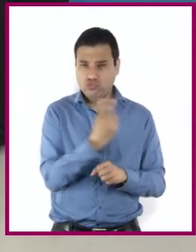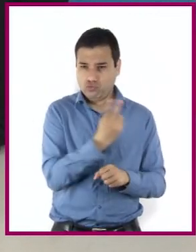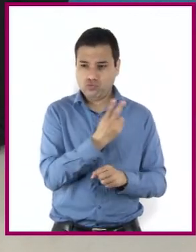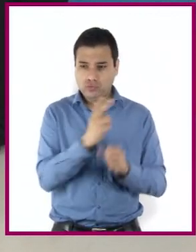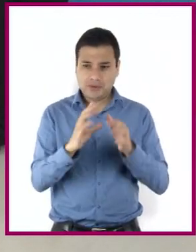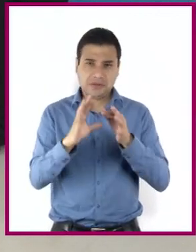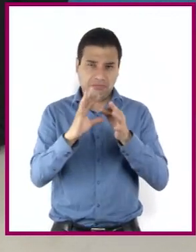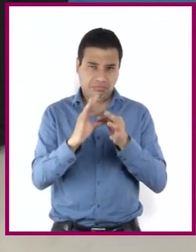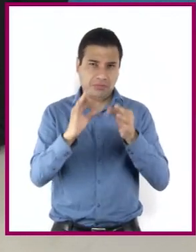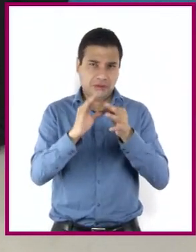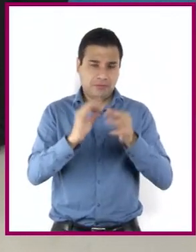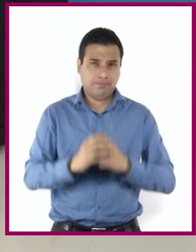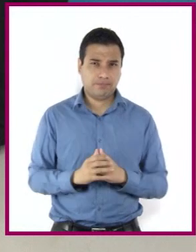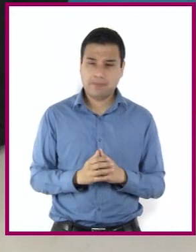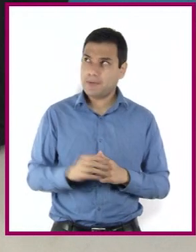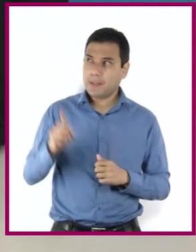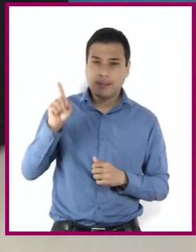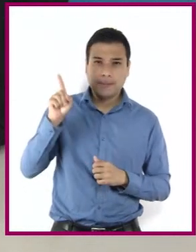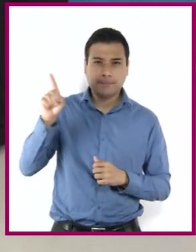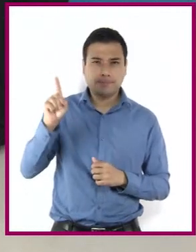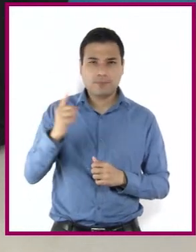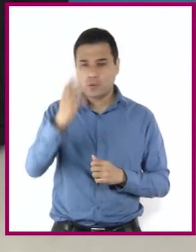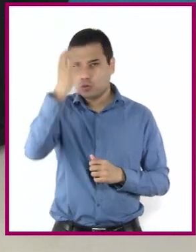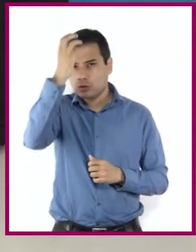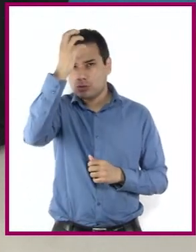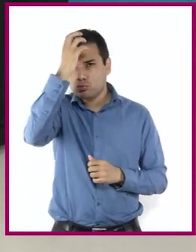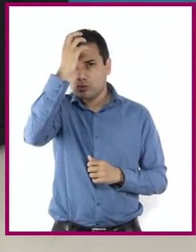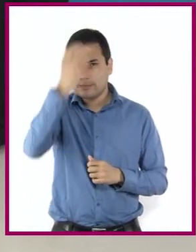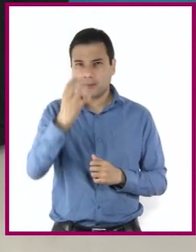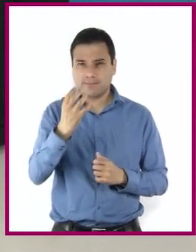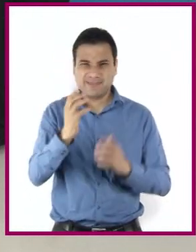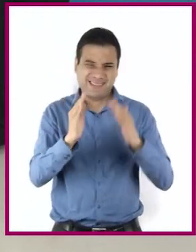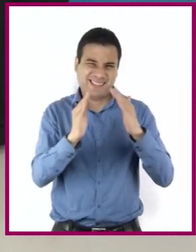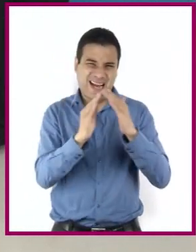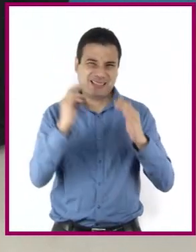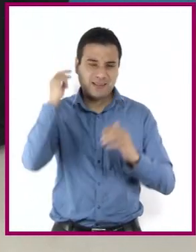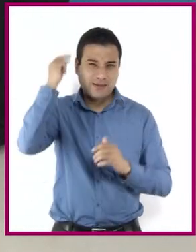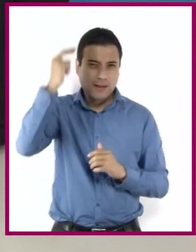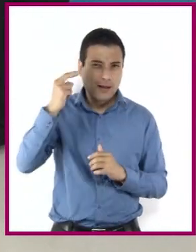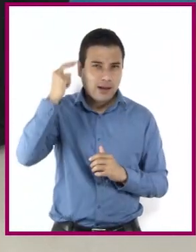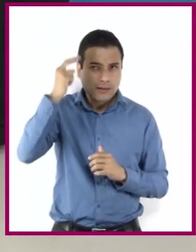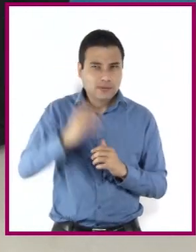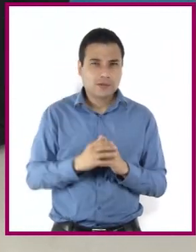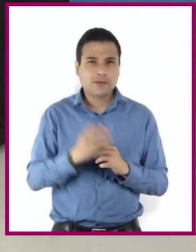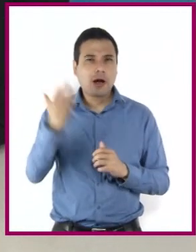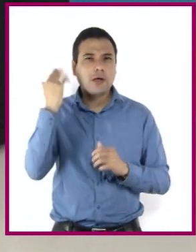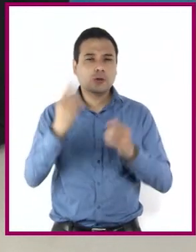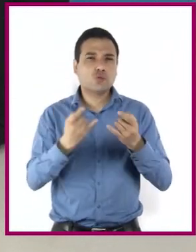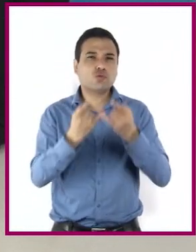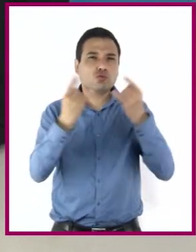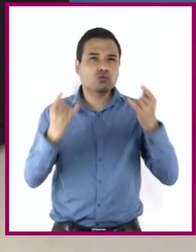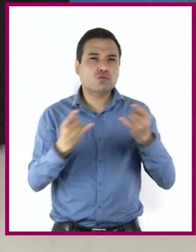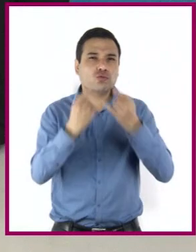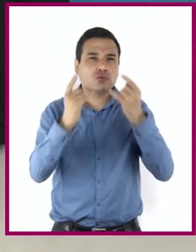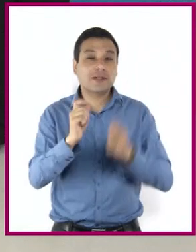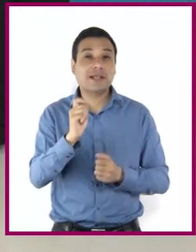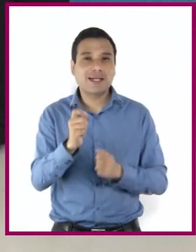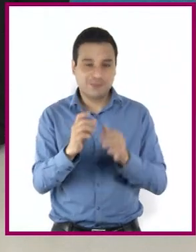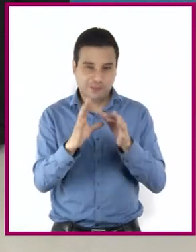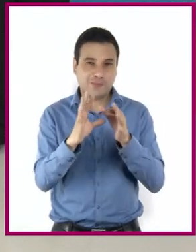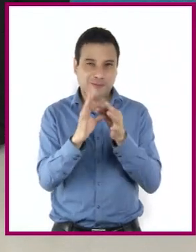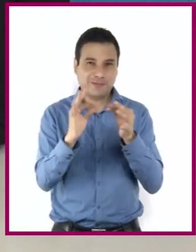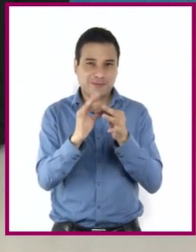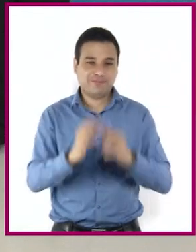sobre la relación del castillo con alguno de los procesos más relevantes de la historia de México